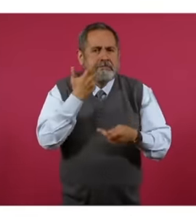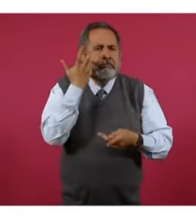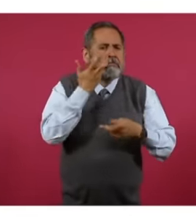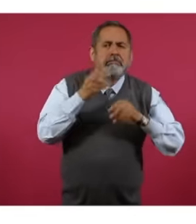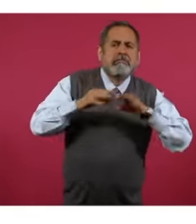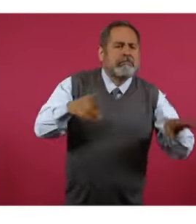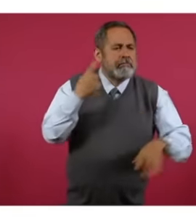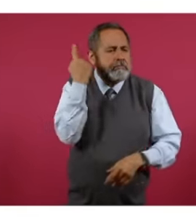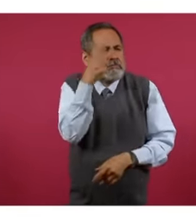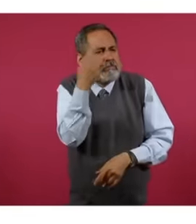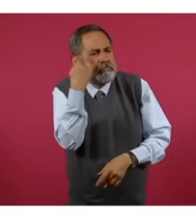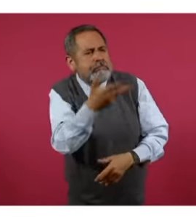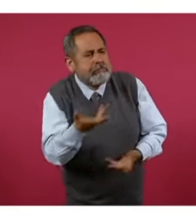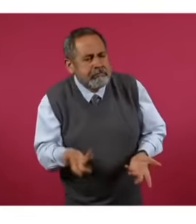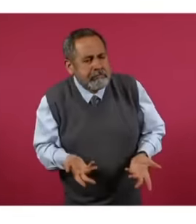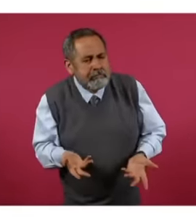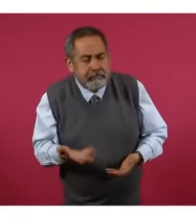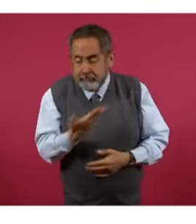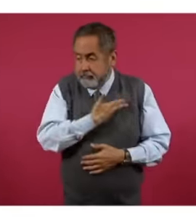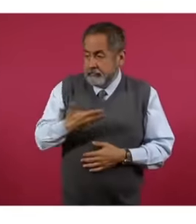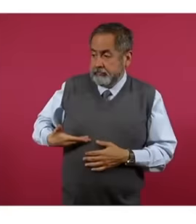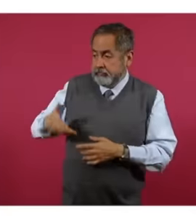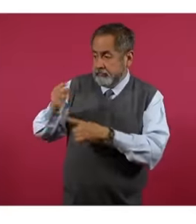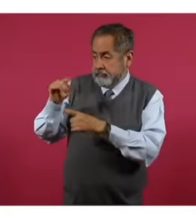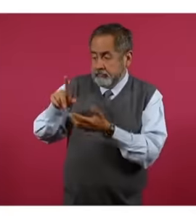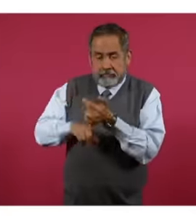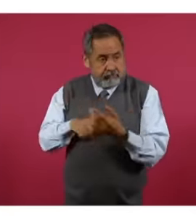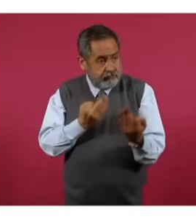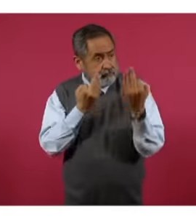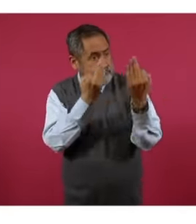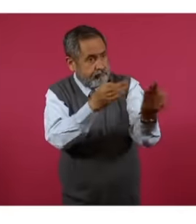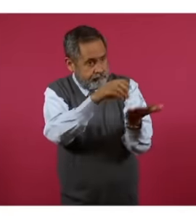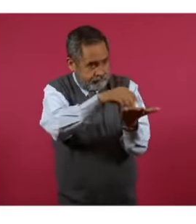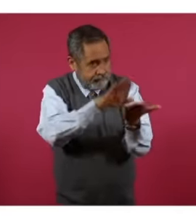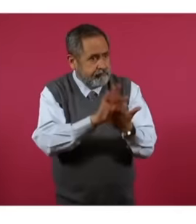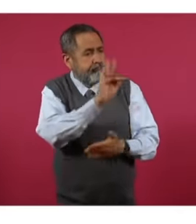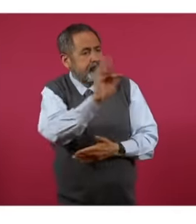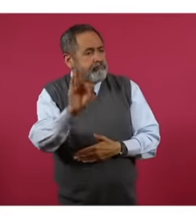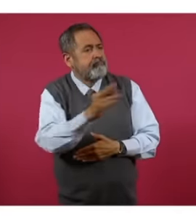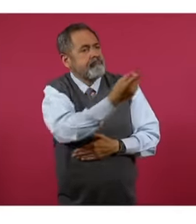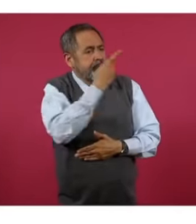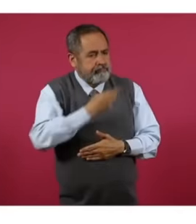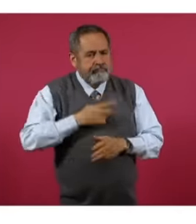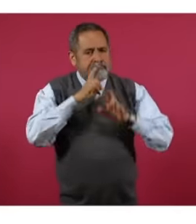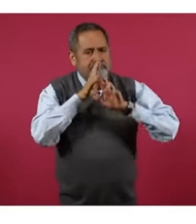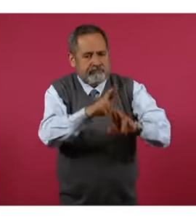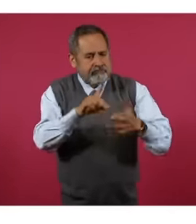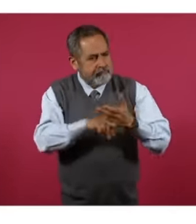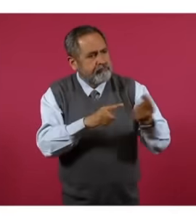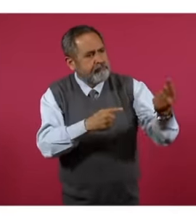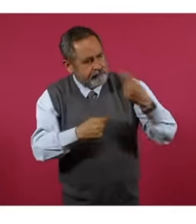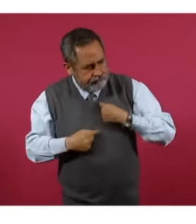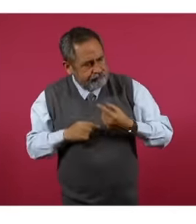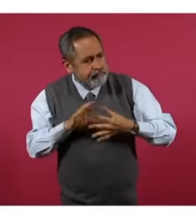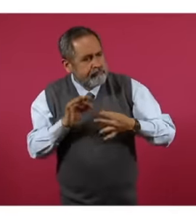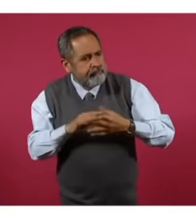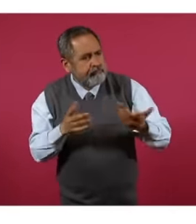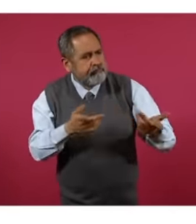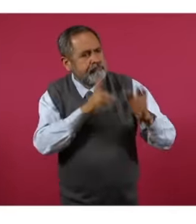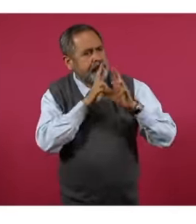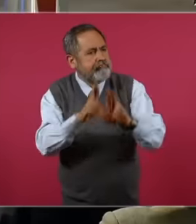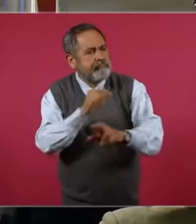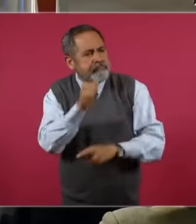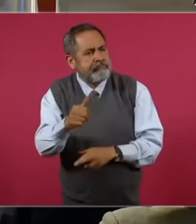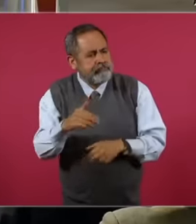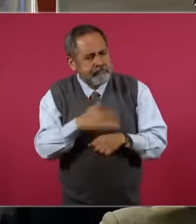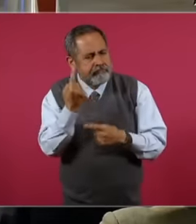publicarlo? El presidente López Obrador te emplazó públicamente a responder una serie de preguntas sobre tu trabajo. ¿Por qué no has